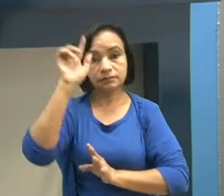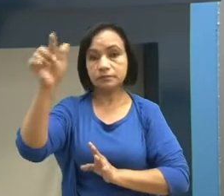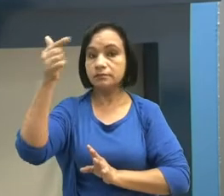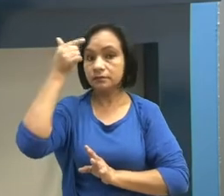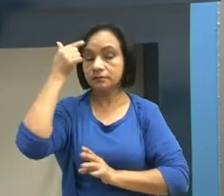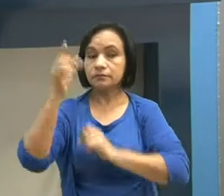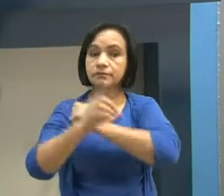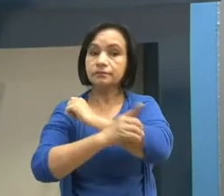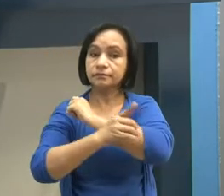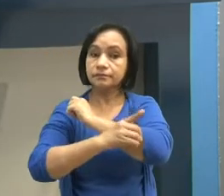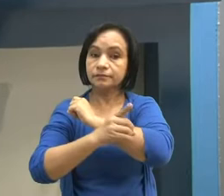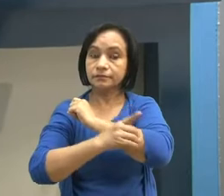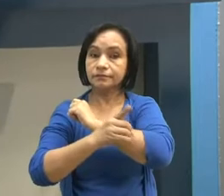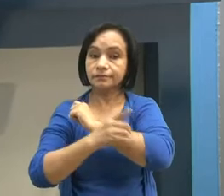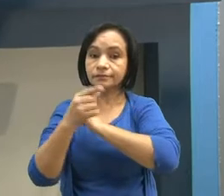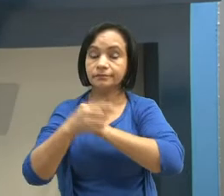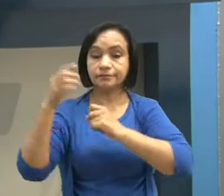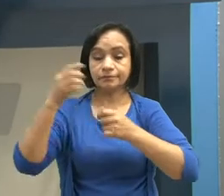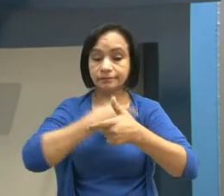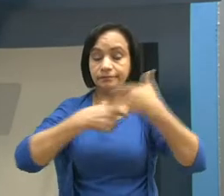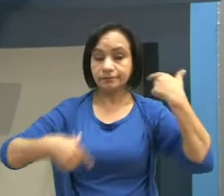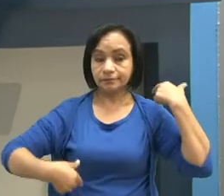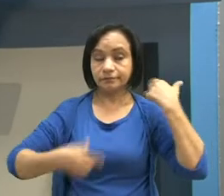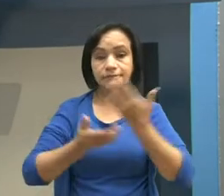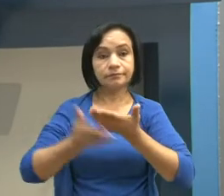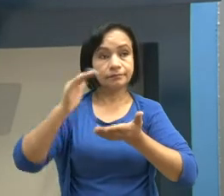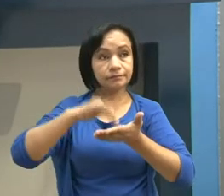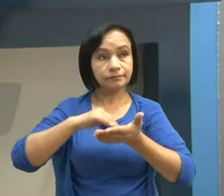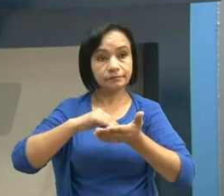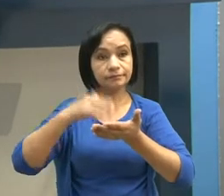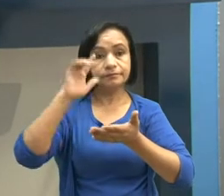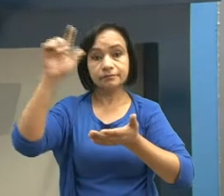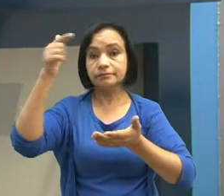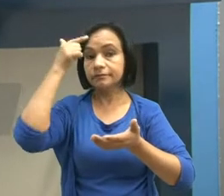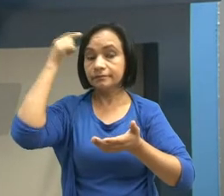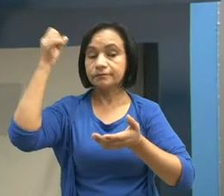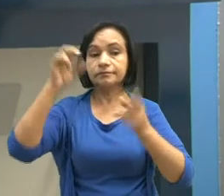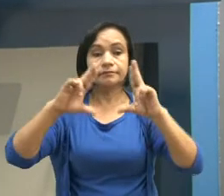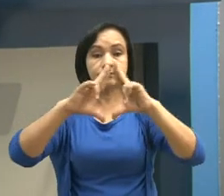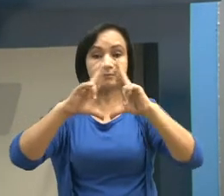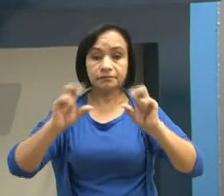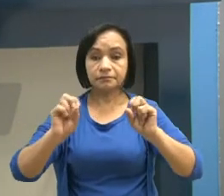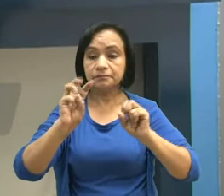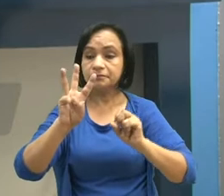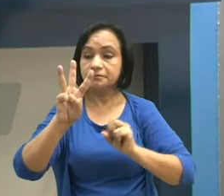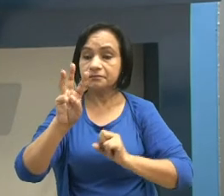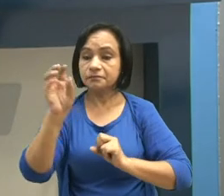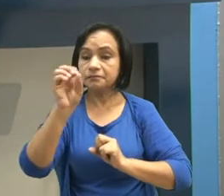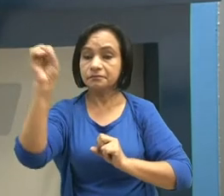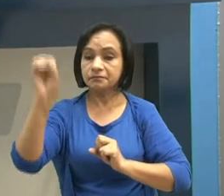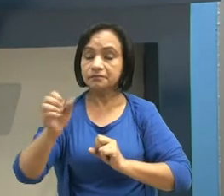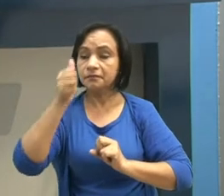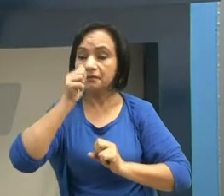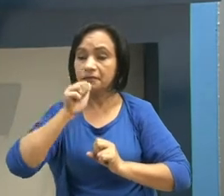del comandante Daniel llega con el Frente Sandinista nuevo al gobierno, en Nicaragua solo teníamos el 30% de cobertura en